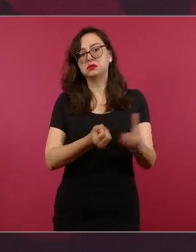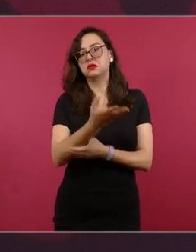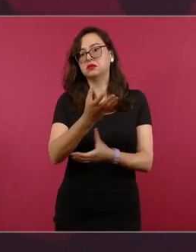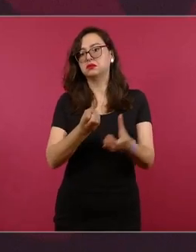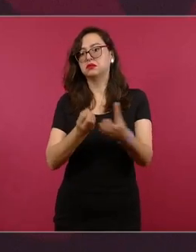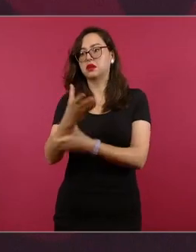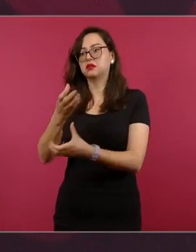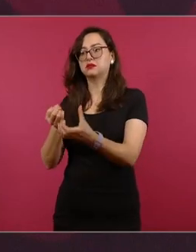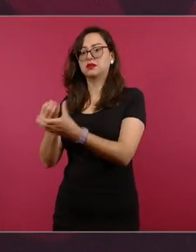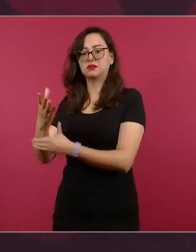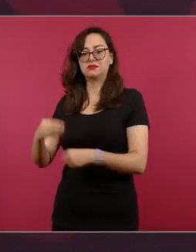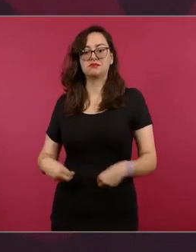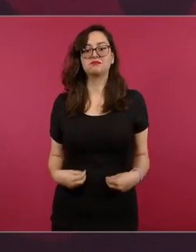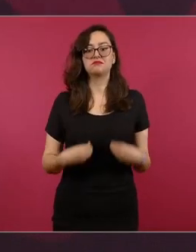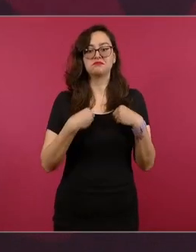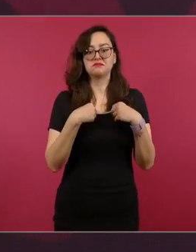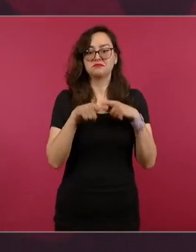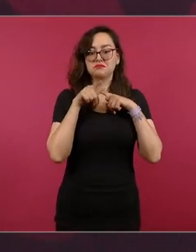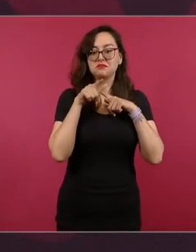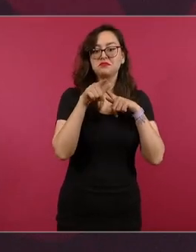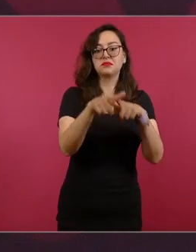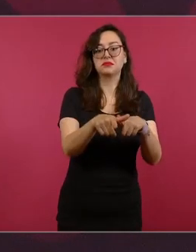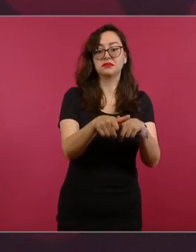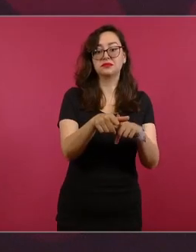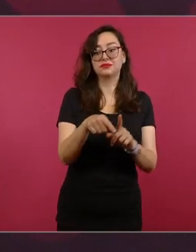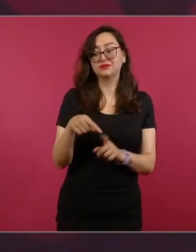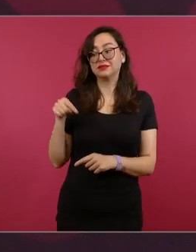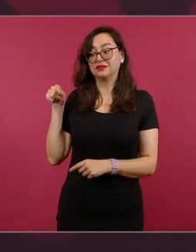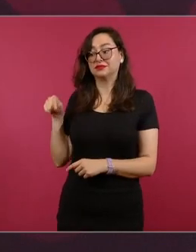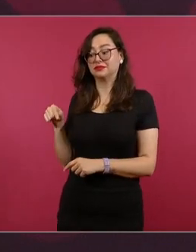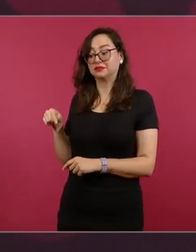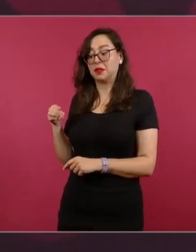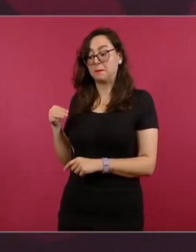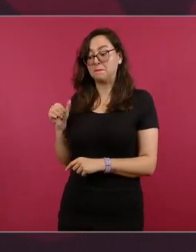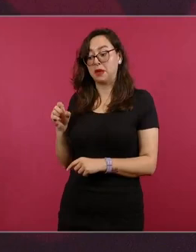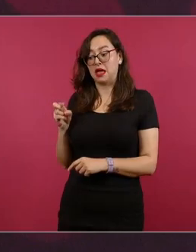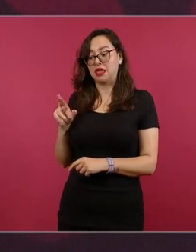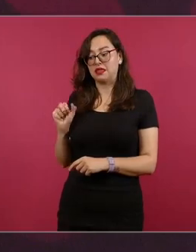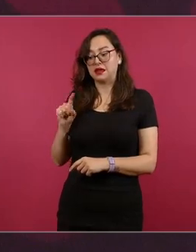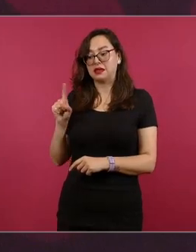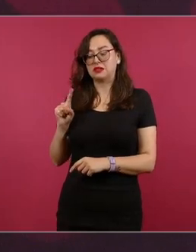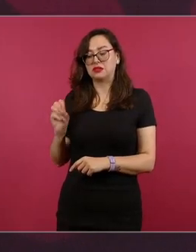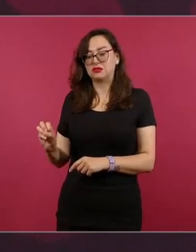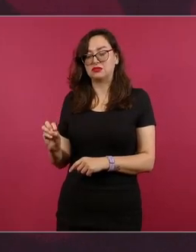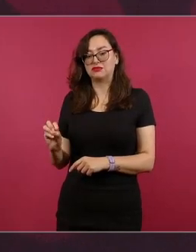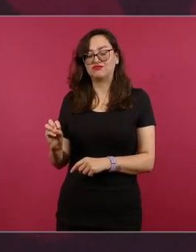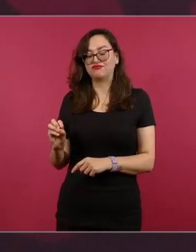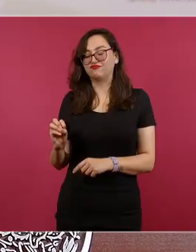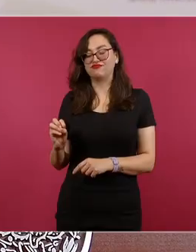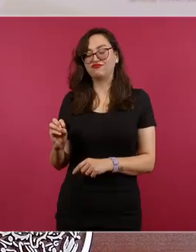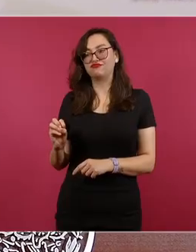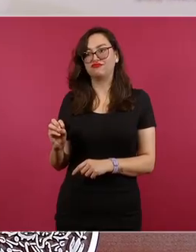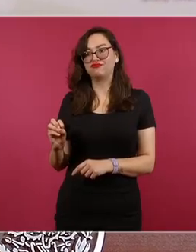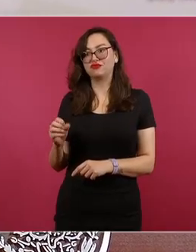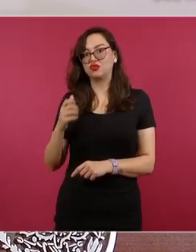Pero Madrazo lo dice él mismo,